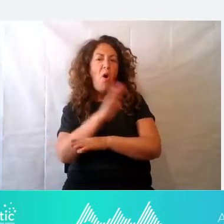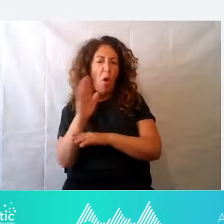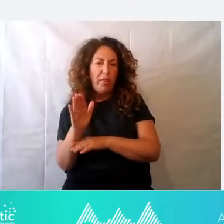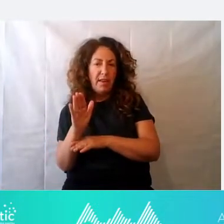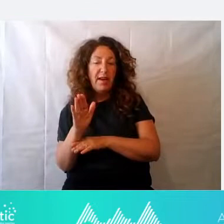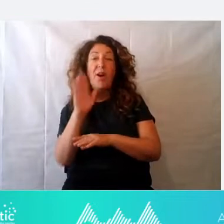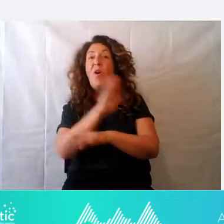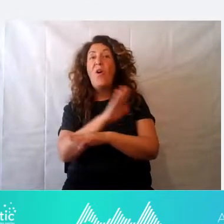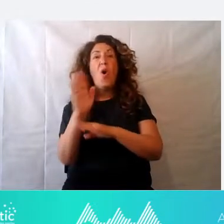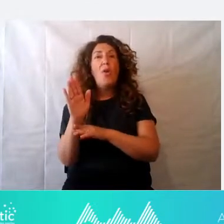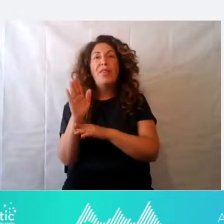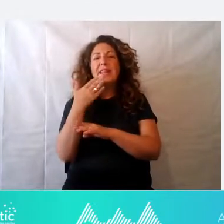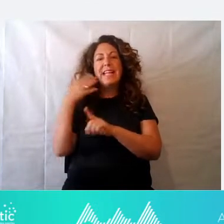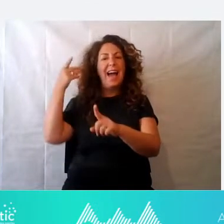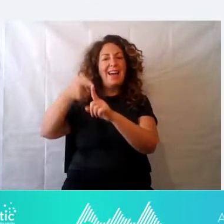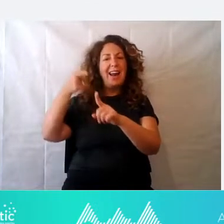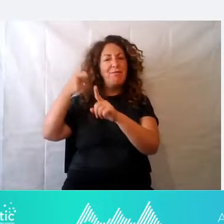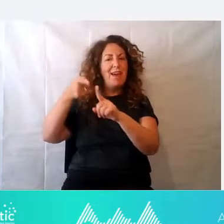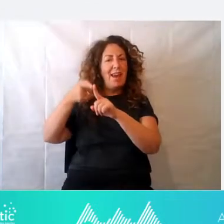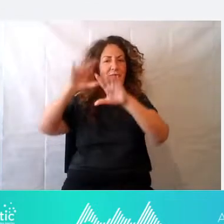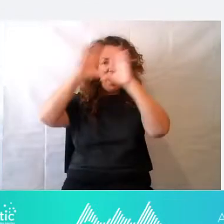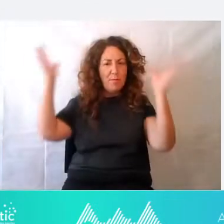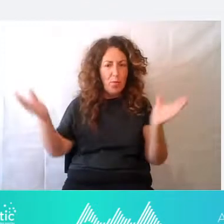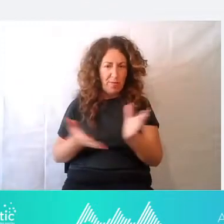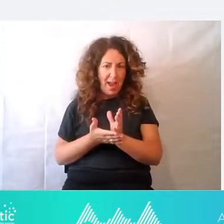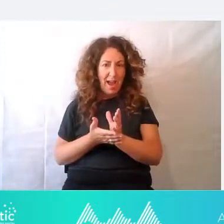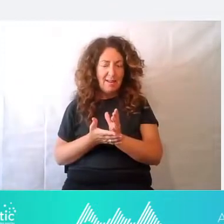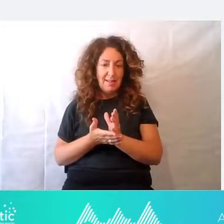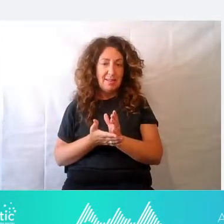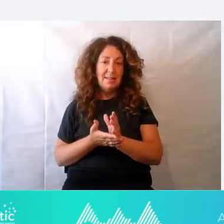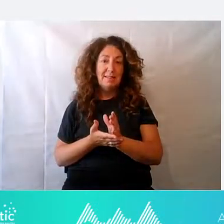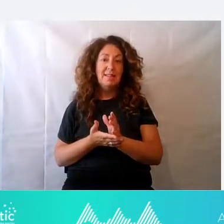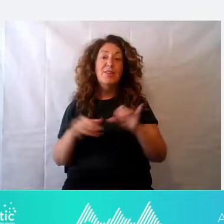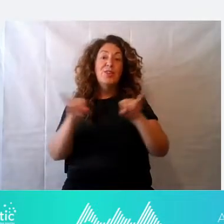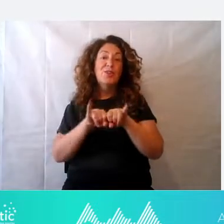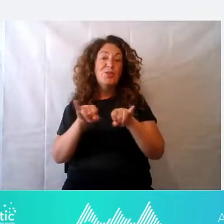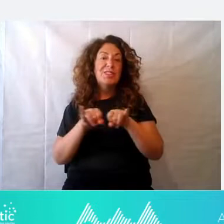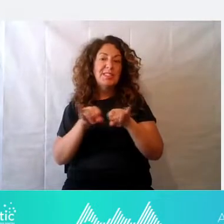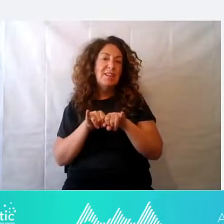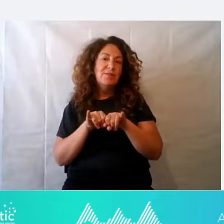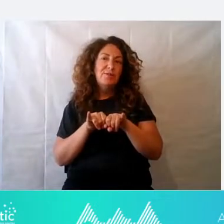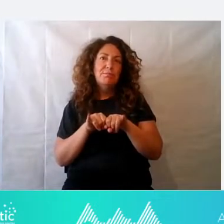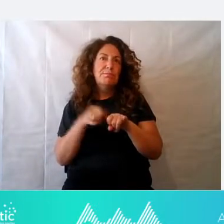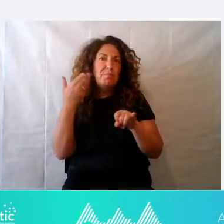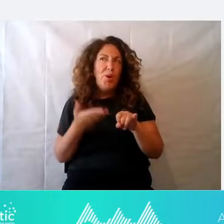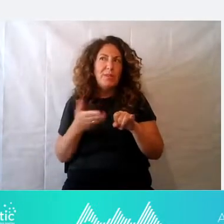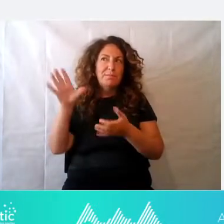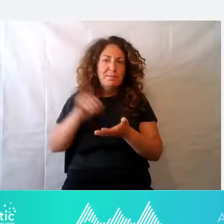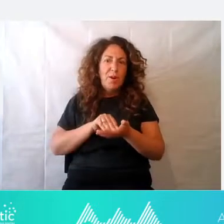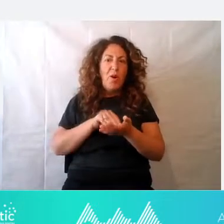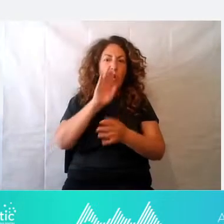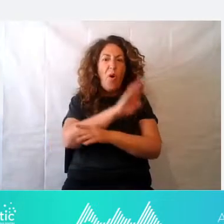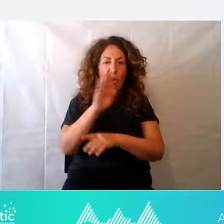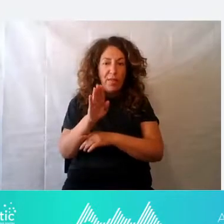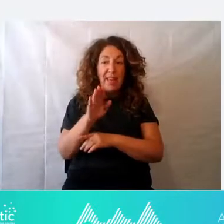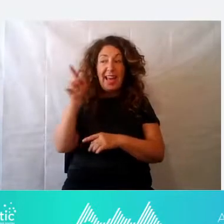mundial y samsung así lo toma para asesorarnos en el desarrollo de nuestros productos aquí ha habido ingenieros de ahí más de